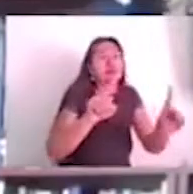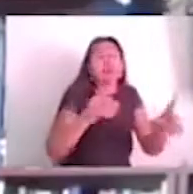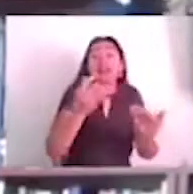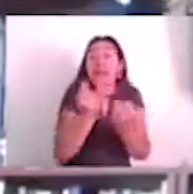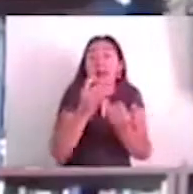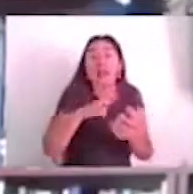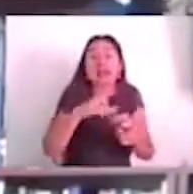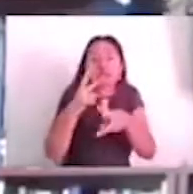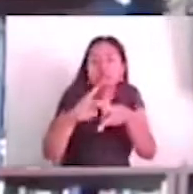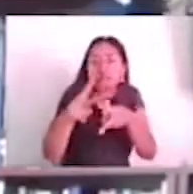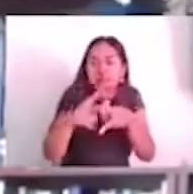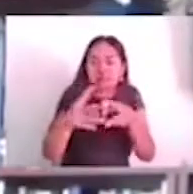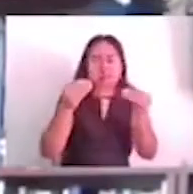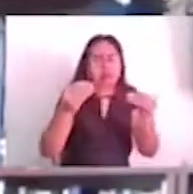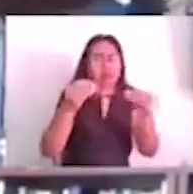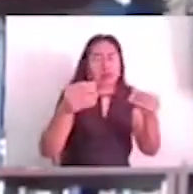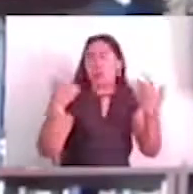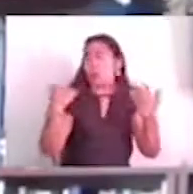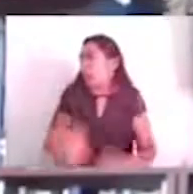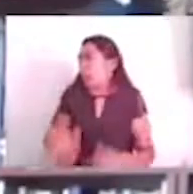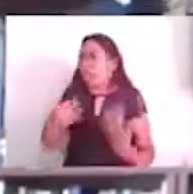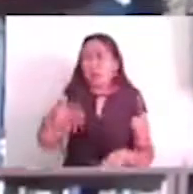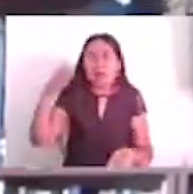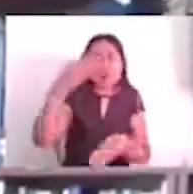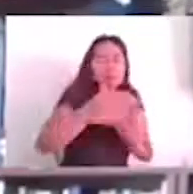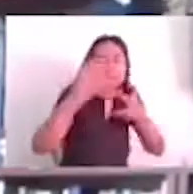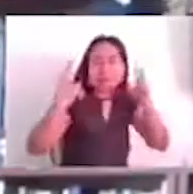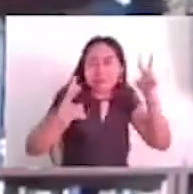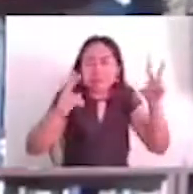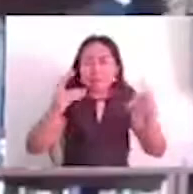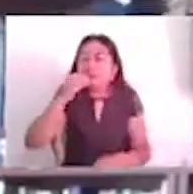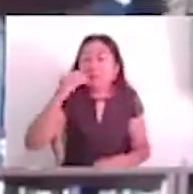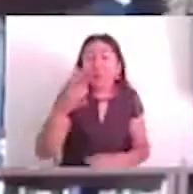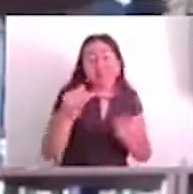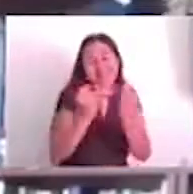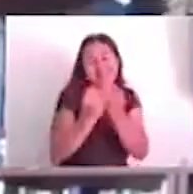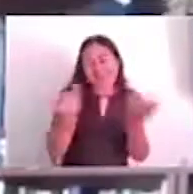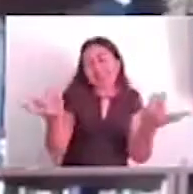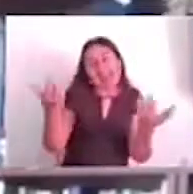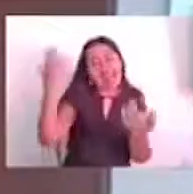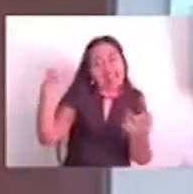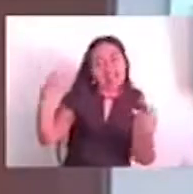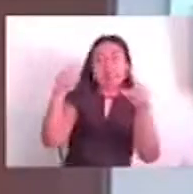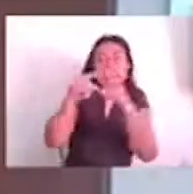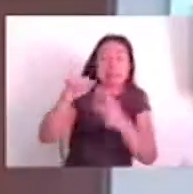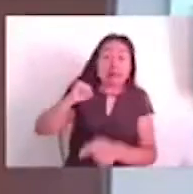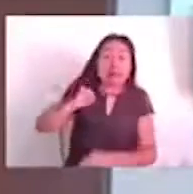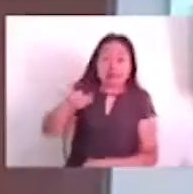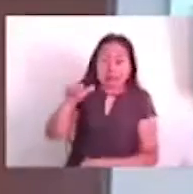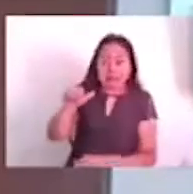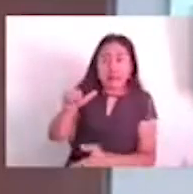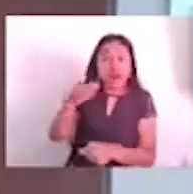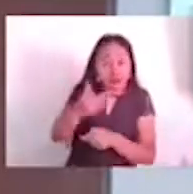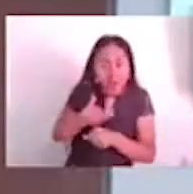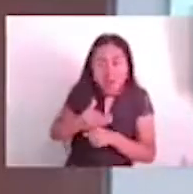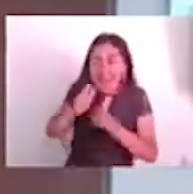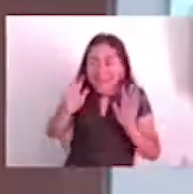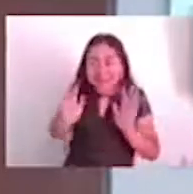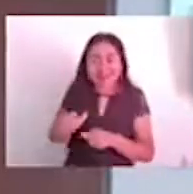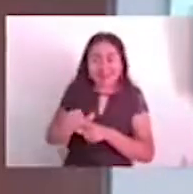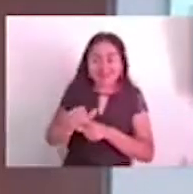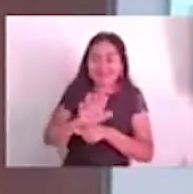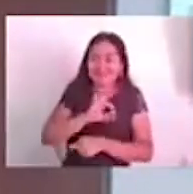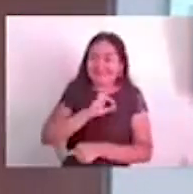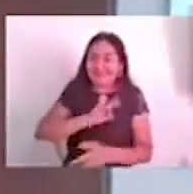allí. Es verdaderamente una maravilla. Y luego visitar los conventos del siglo XVI. Y ahora que ya podemos empezar a salir, estas son